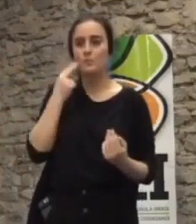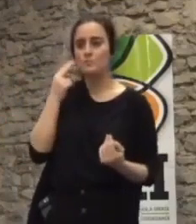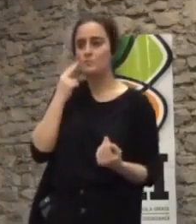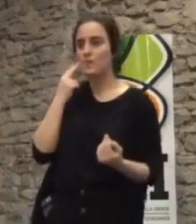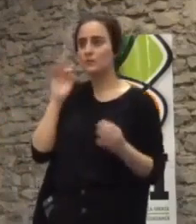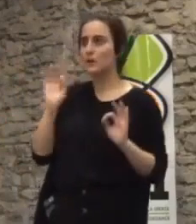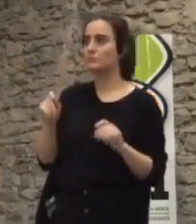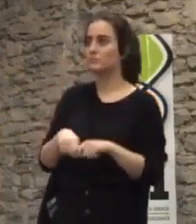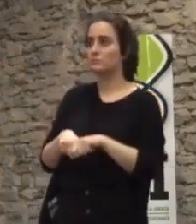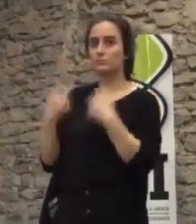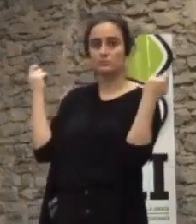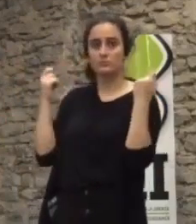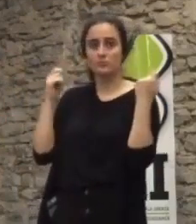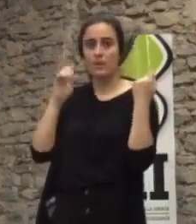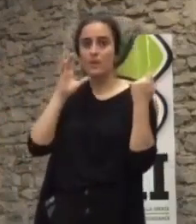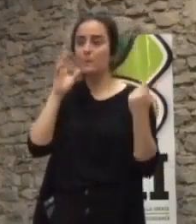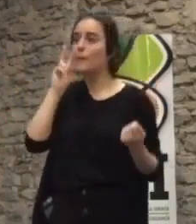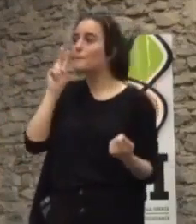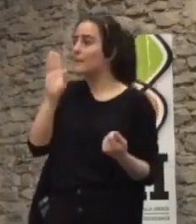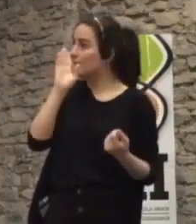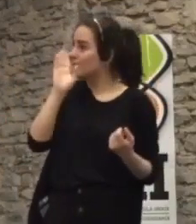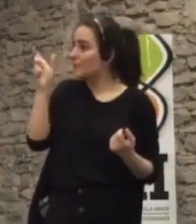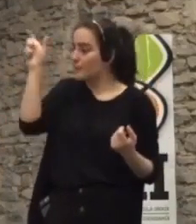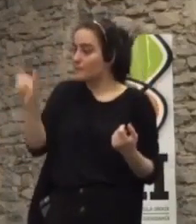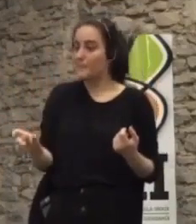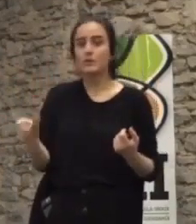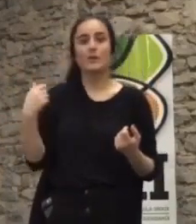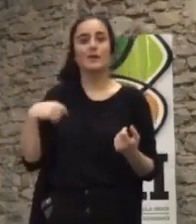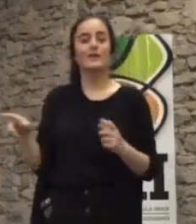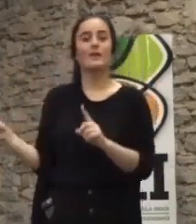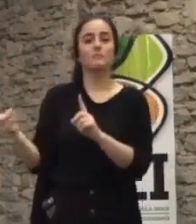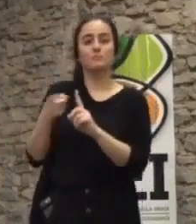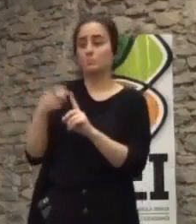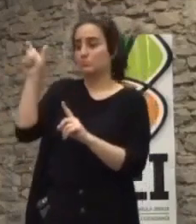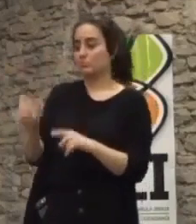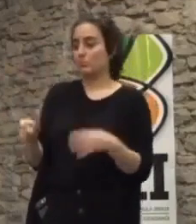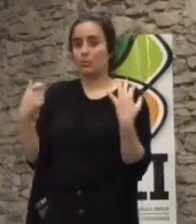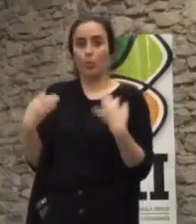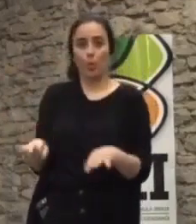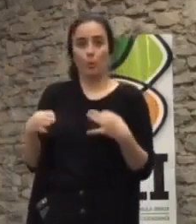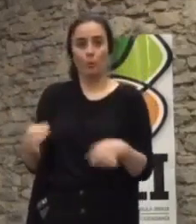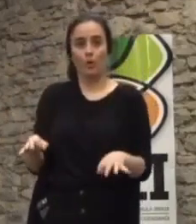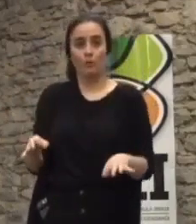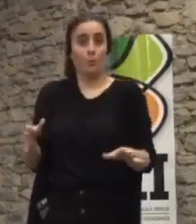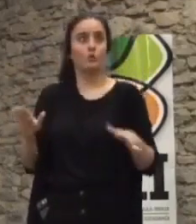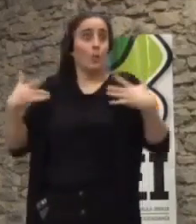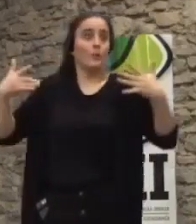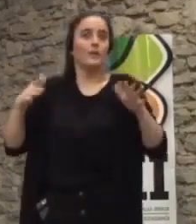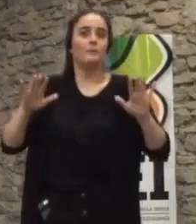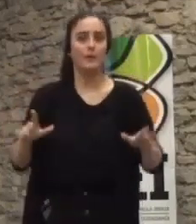rompen en ese momento porque identifican, ven directamente a la persona y la identifican como alguien normal. Oh, sorpresa, pero bueno, es